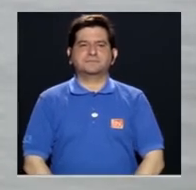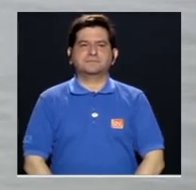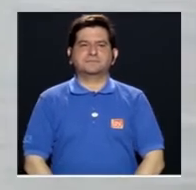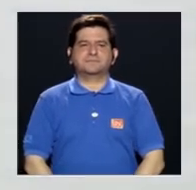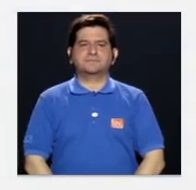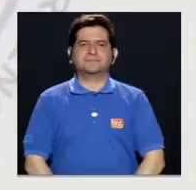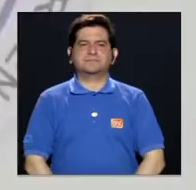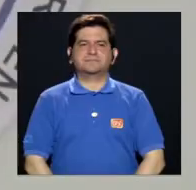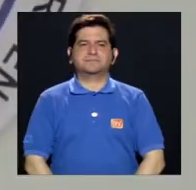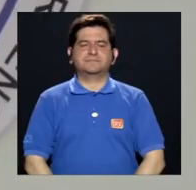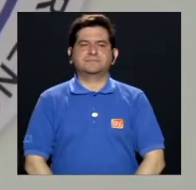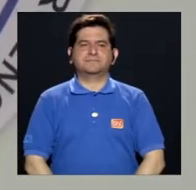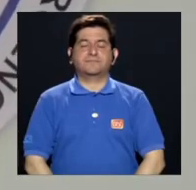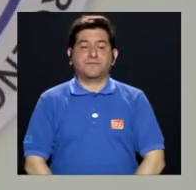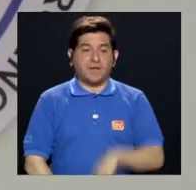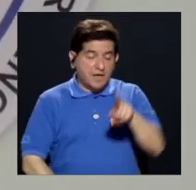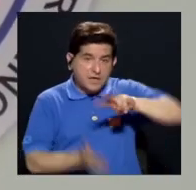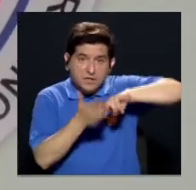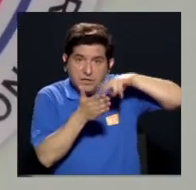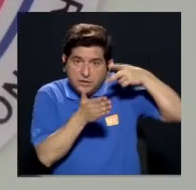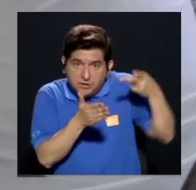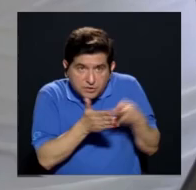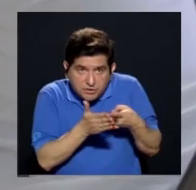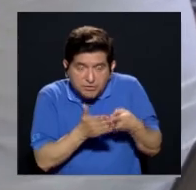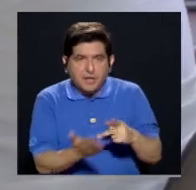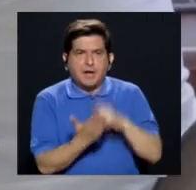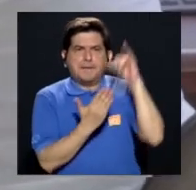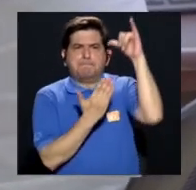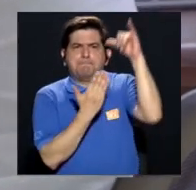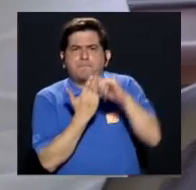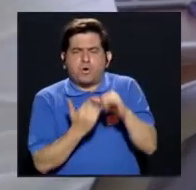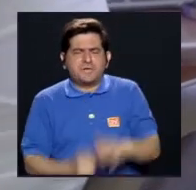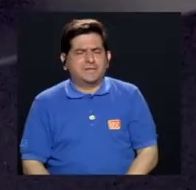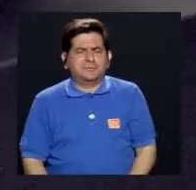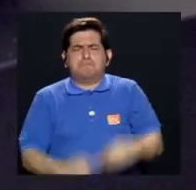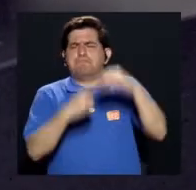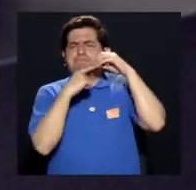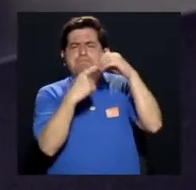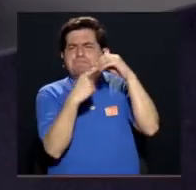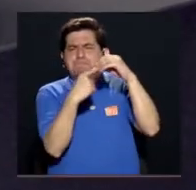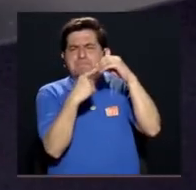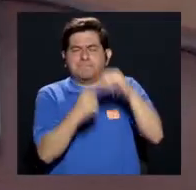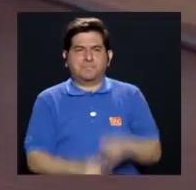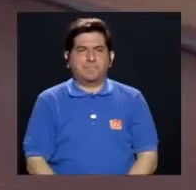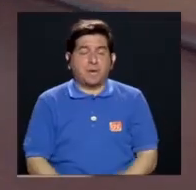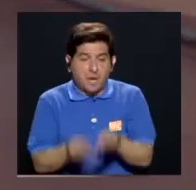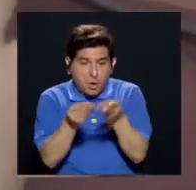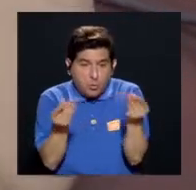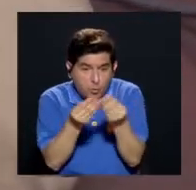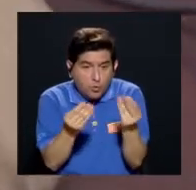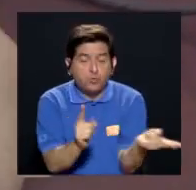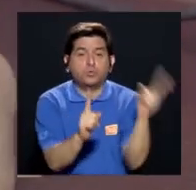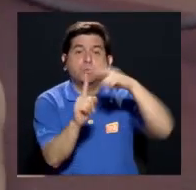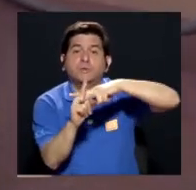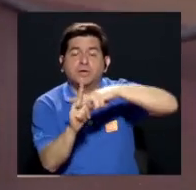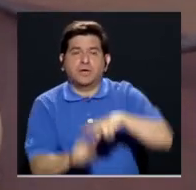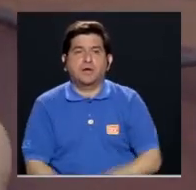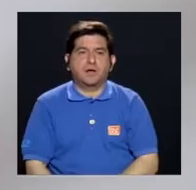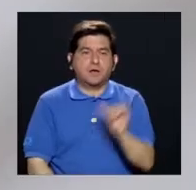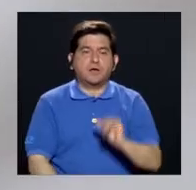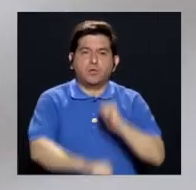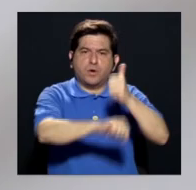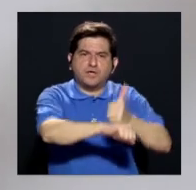www.miocimar.ucr.ac.cr. Se han convertido en uno de los proyectos estrellas en cuanto a producto, en cuanto a aplicación, en